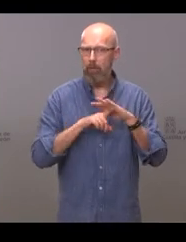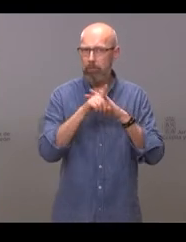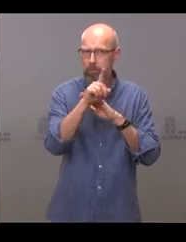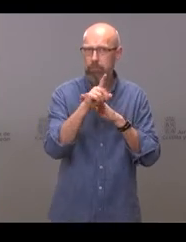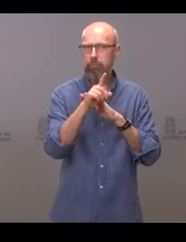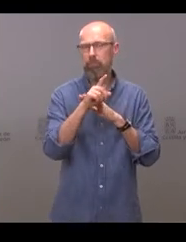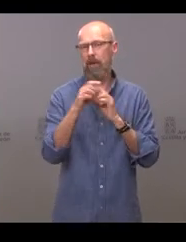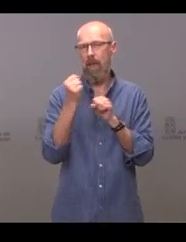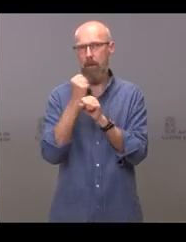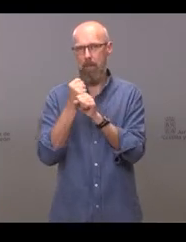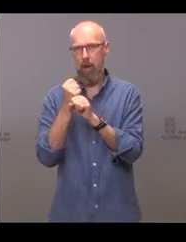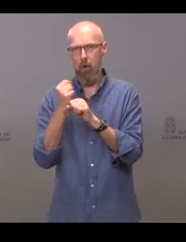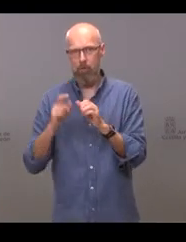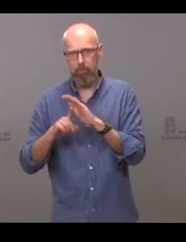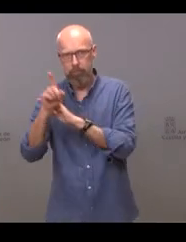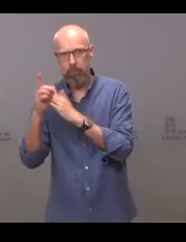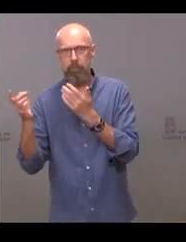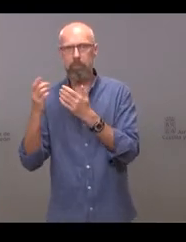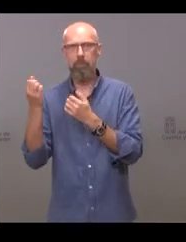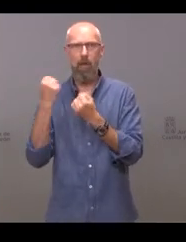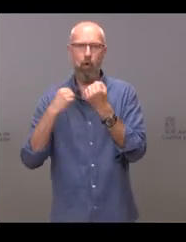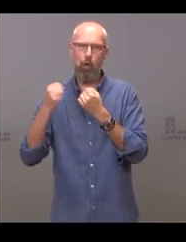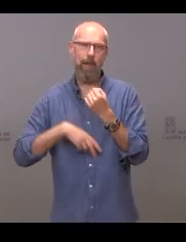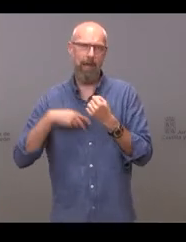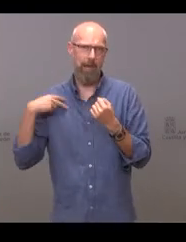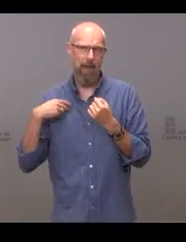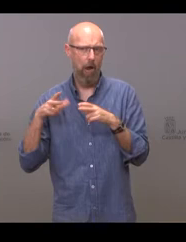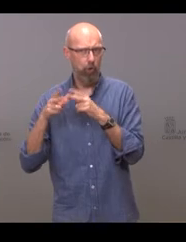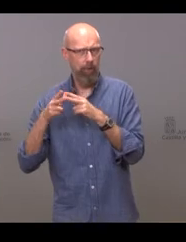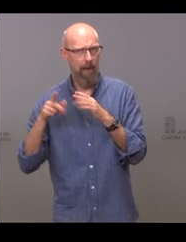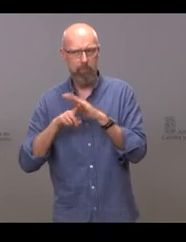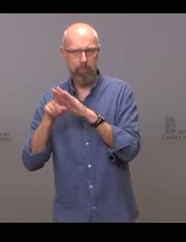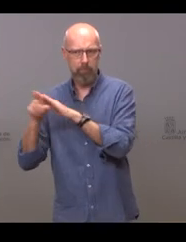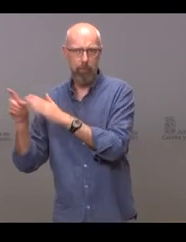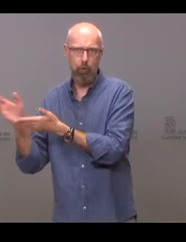empleo y de crecimiento en la economía y en el ámbito social